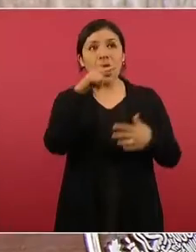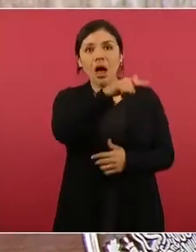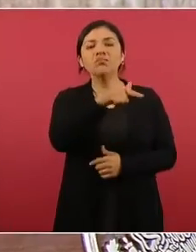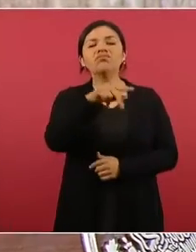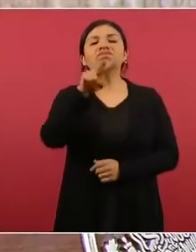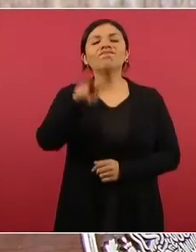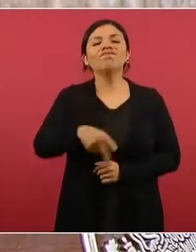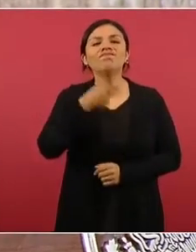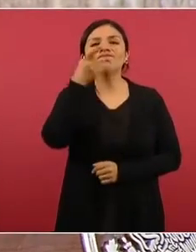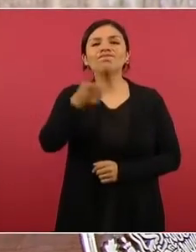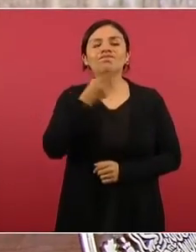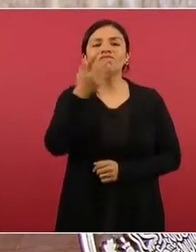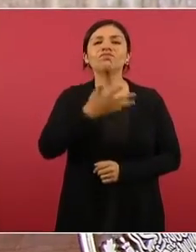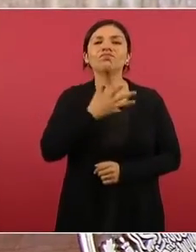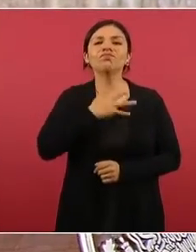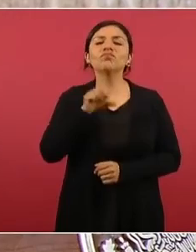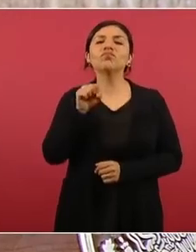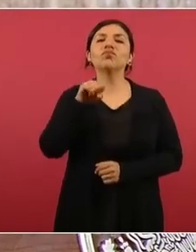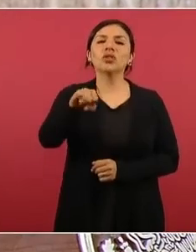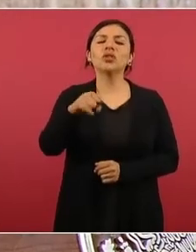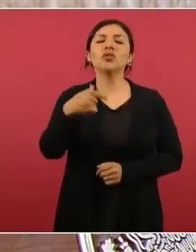reconoce los aportes